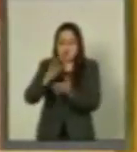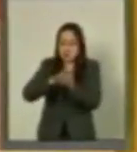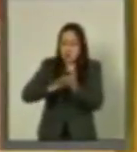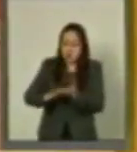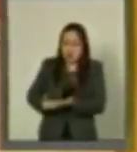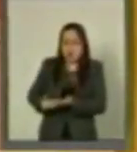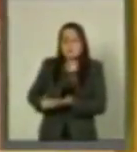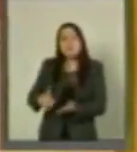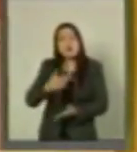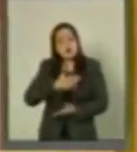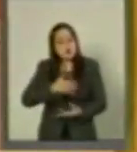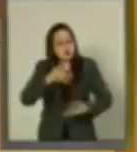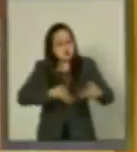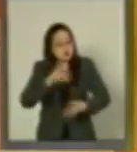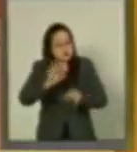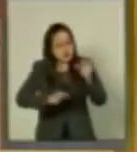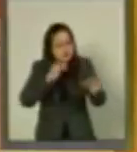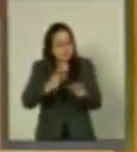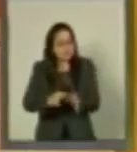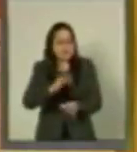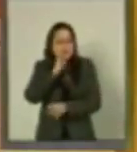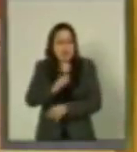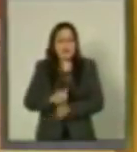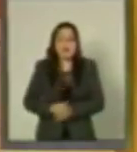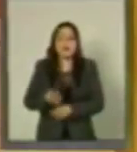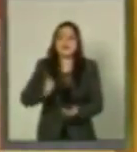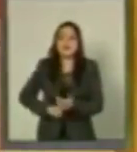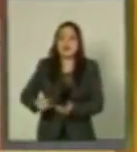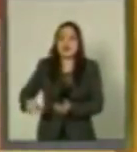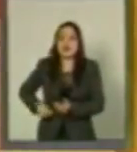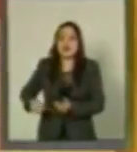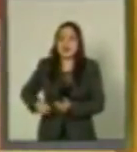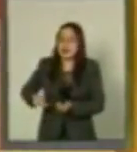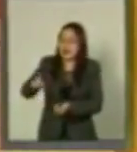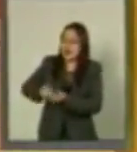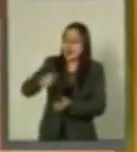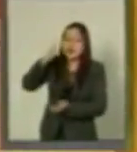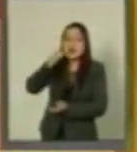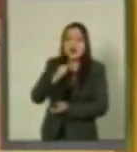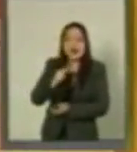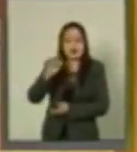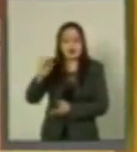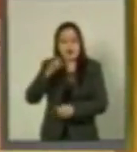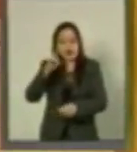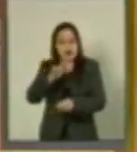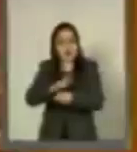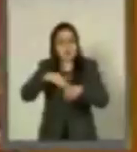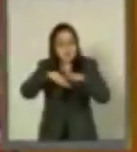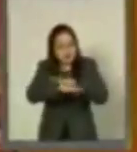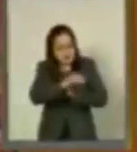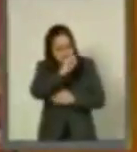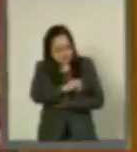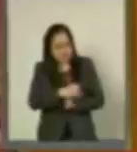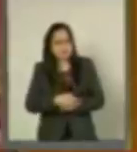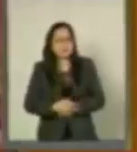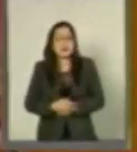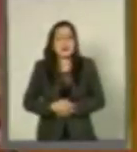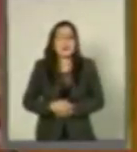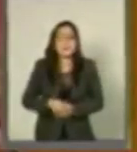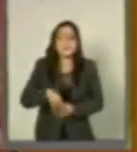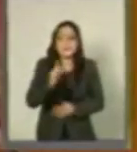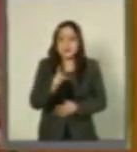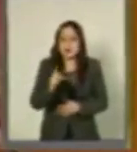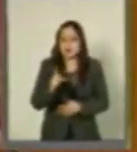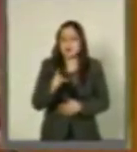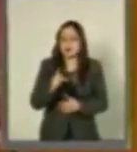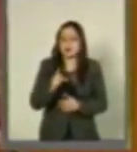llega. En Guerrero la Federación debe intervenir, sí, pero con